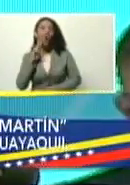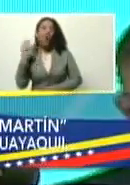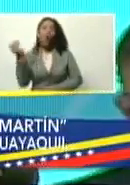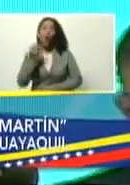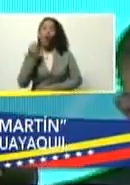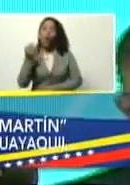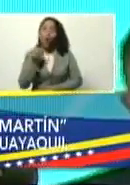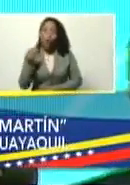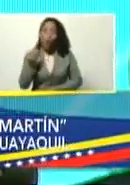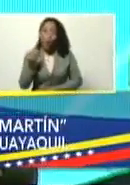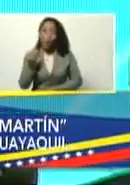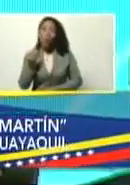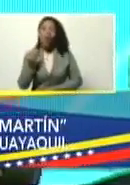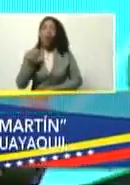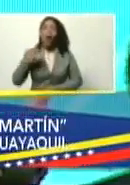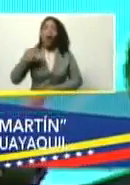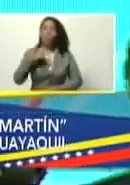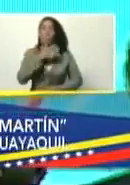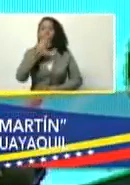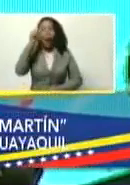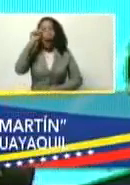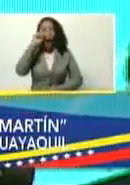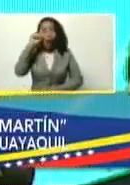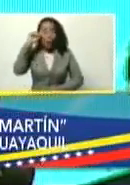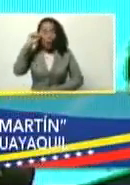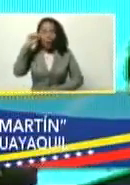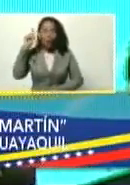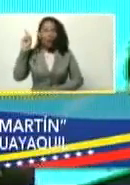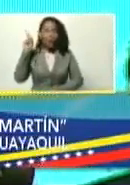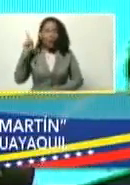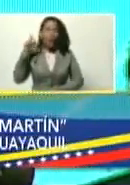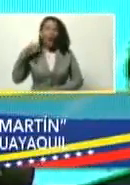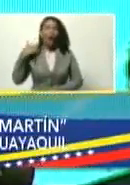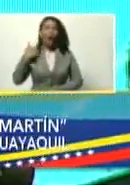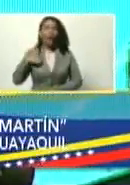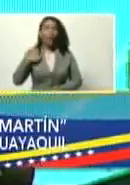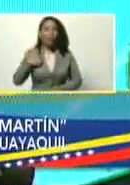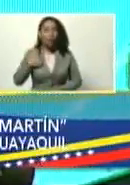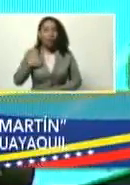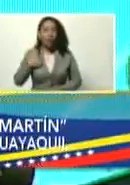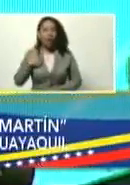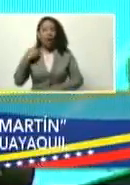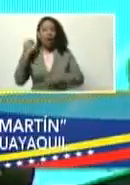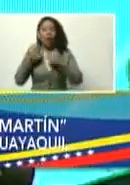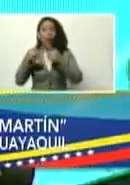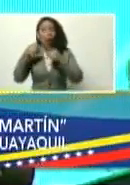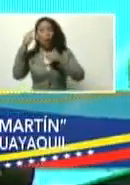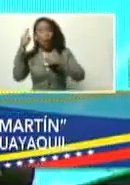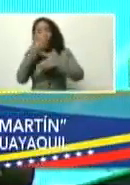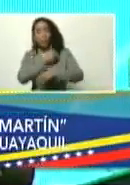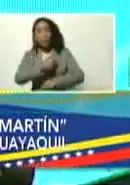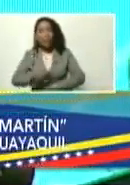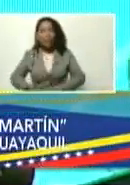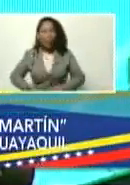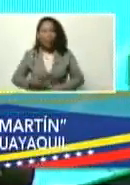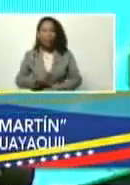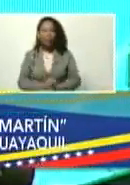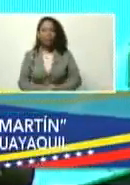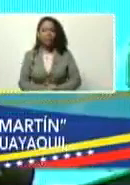y Cristina, como Tabaré Vázquez en aquella época siendo presidente,